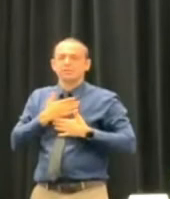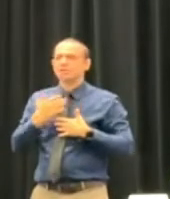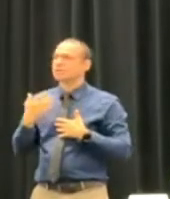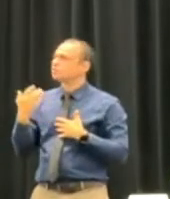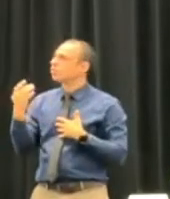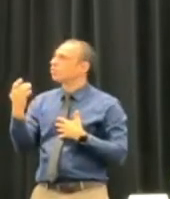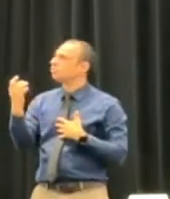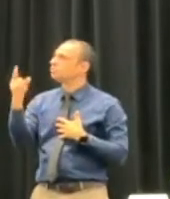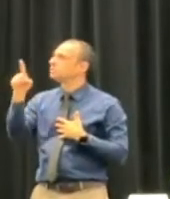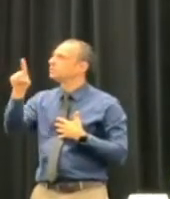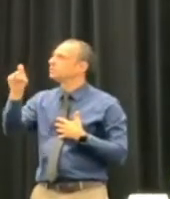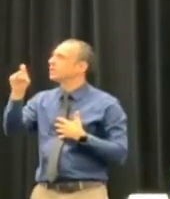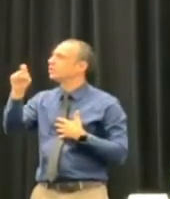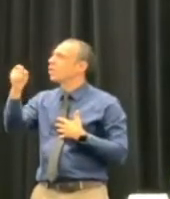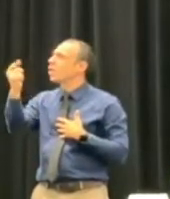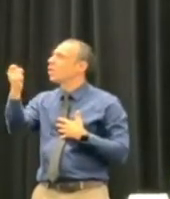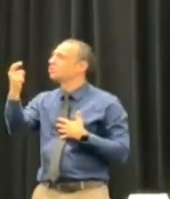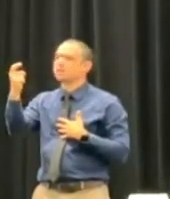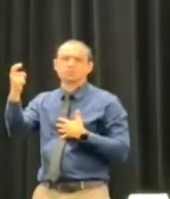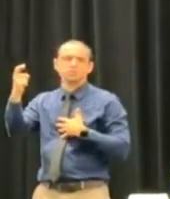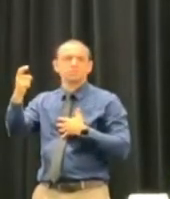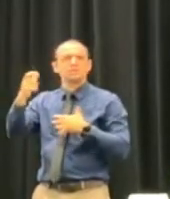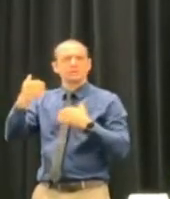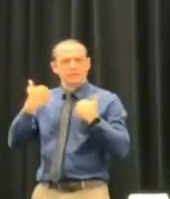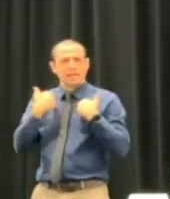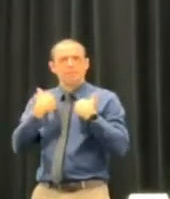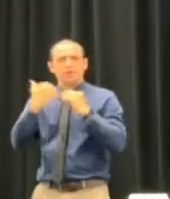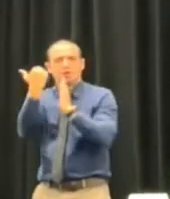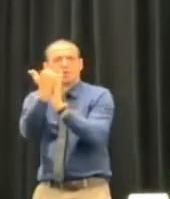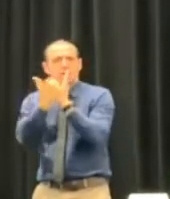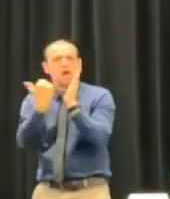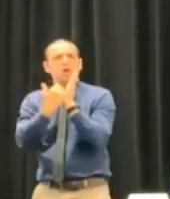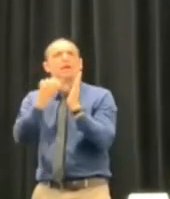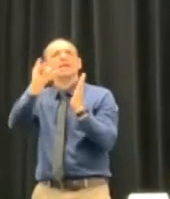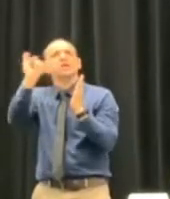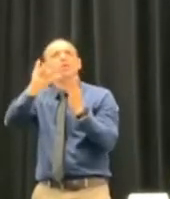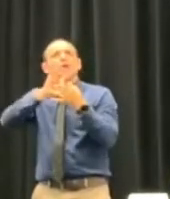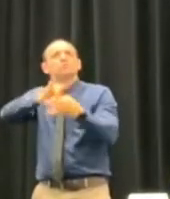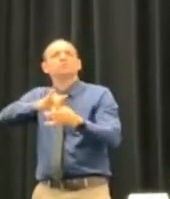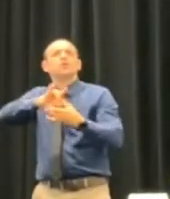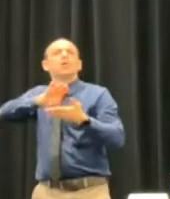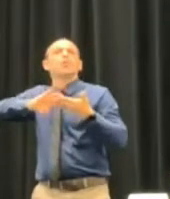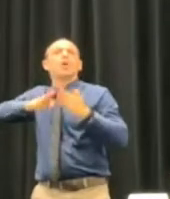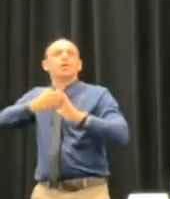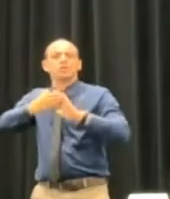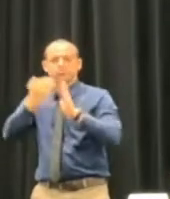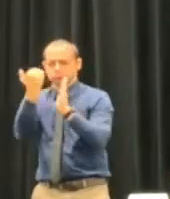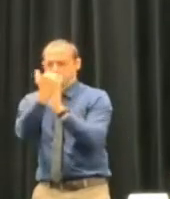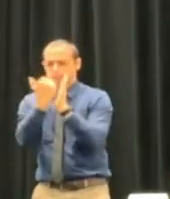y distribuido por los pueblos también está tanto todo desglosado